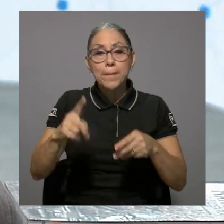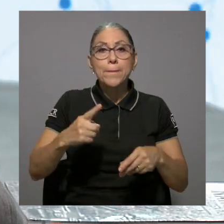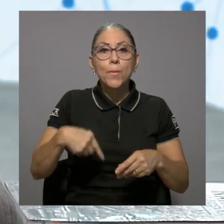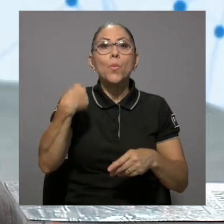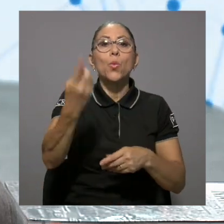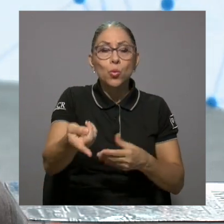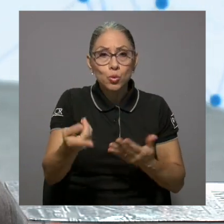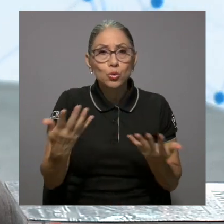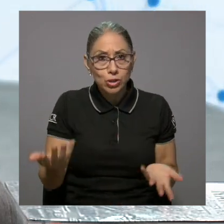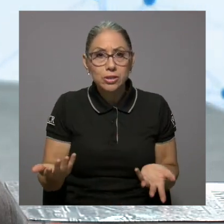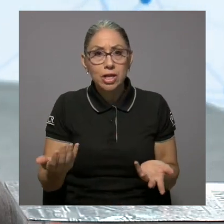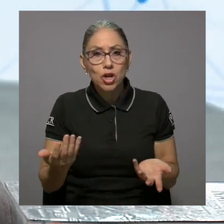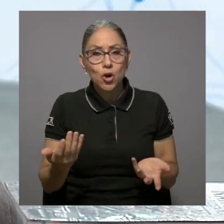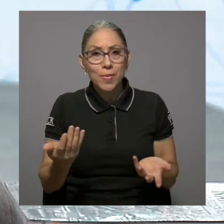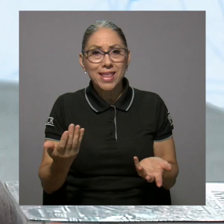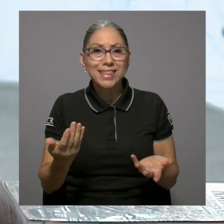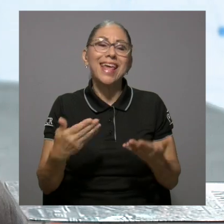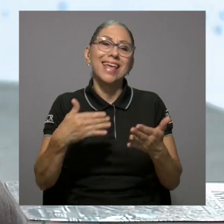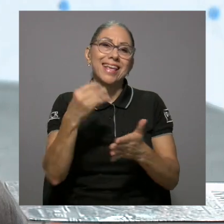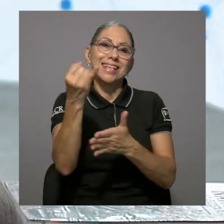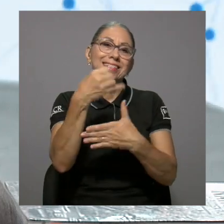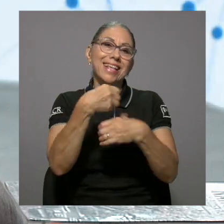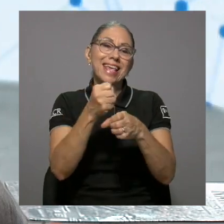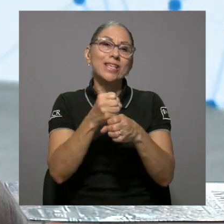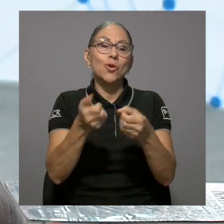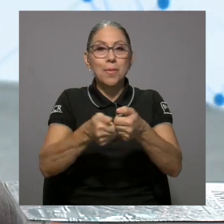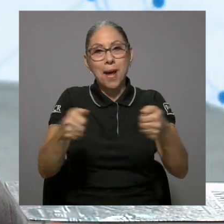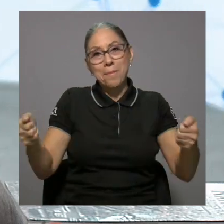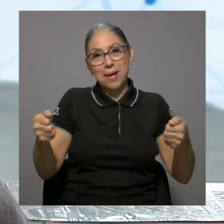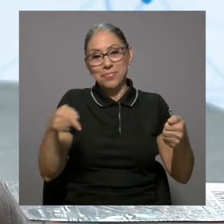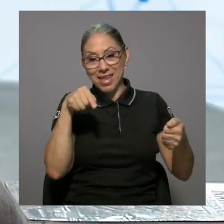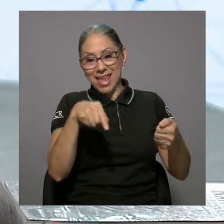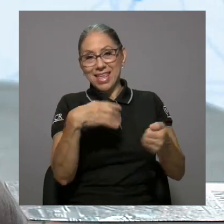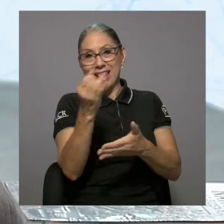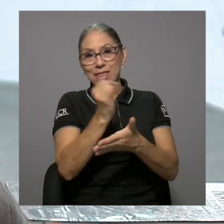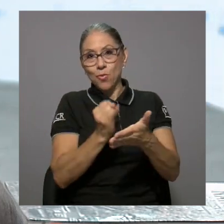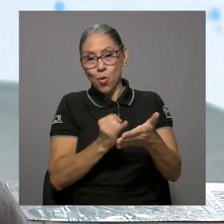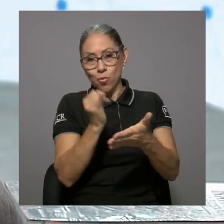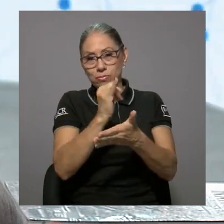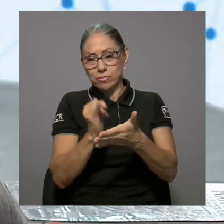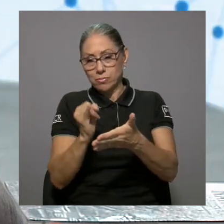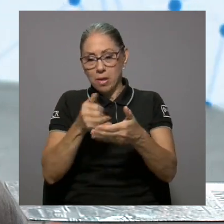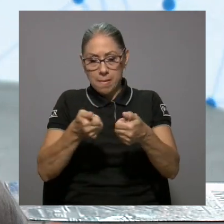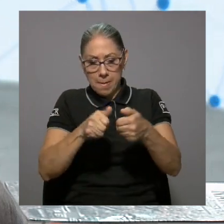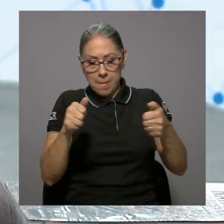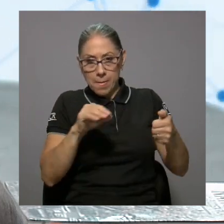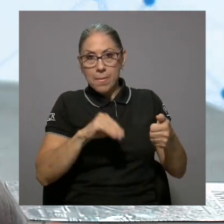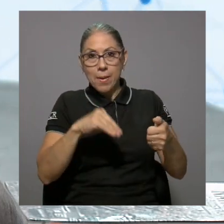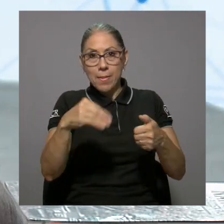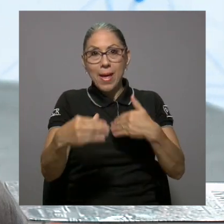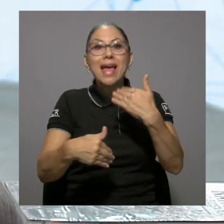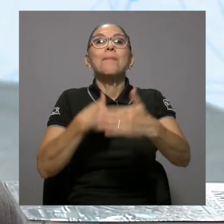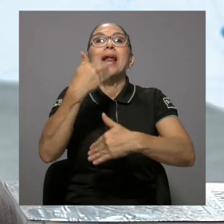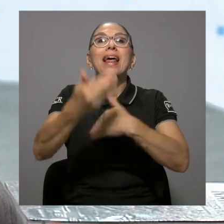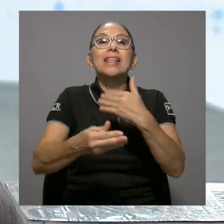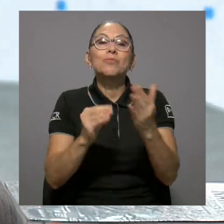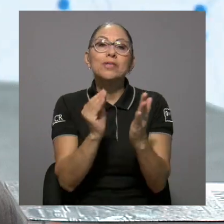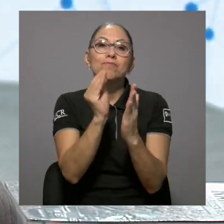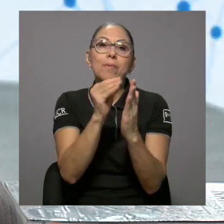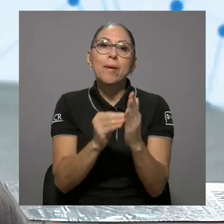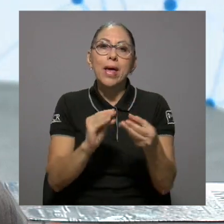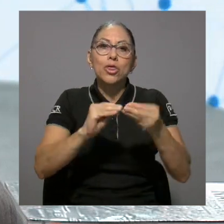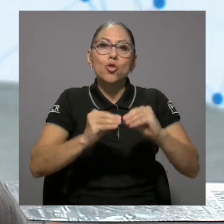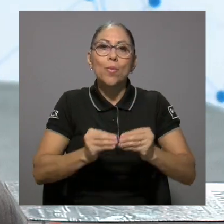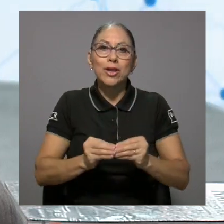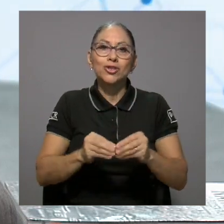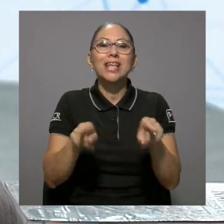posteriormente pues se hizo el dibujo, ¿verdad?, en el mapa, para después generar números y cuantificaciones, ¿verdad? Por